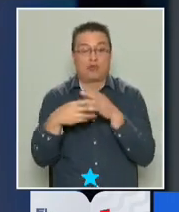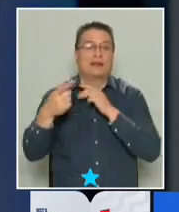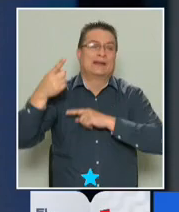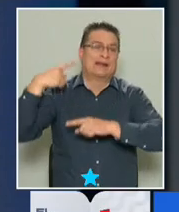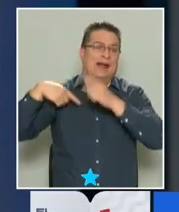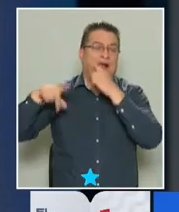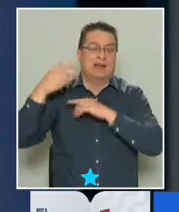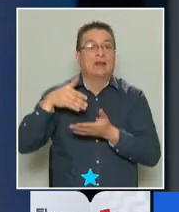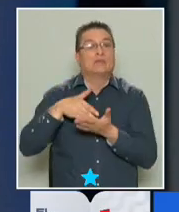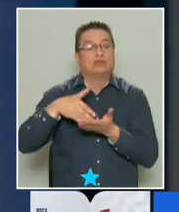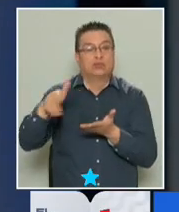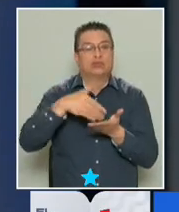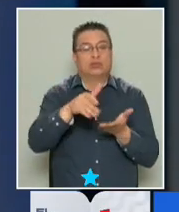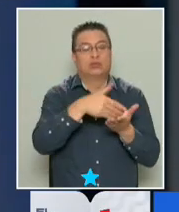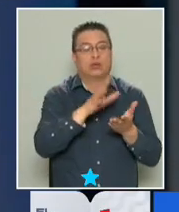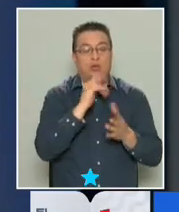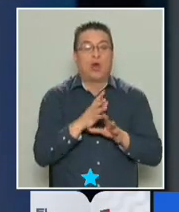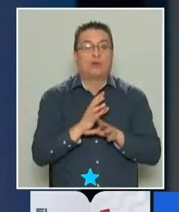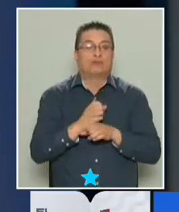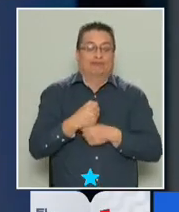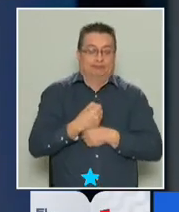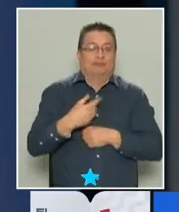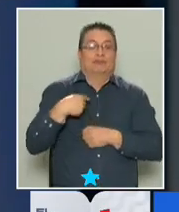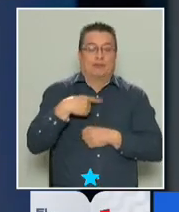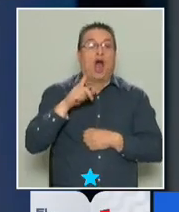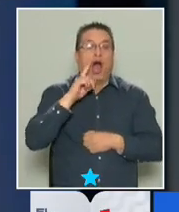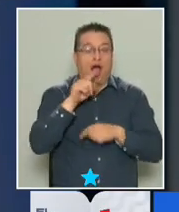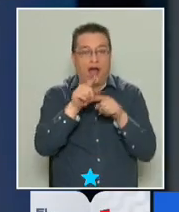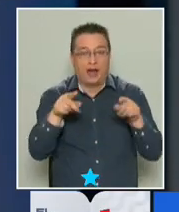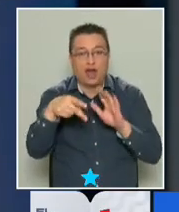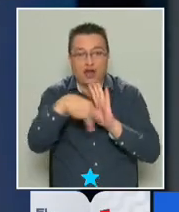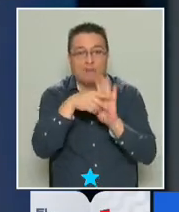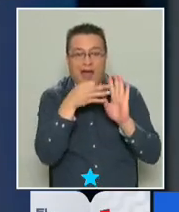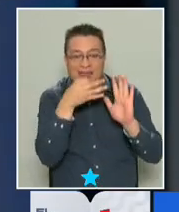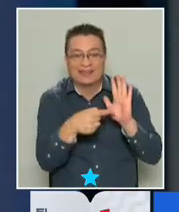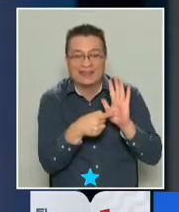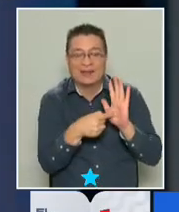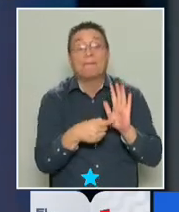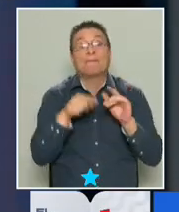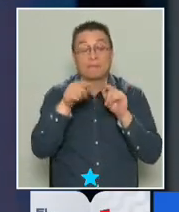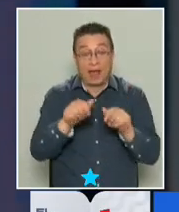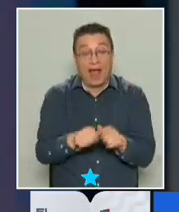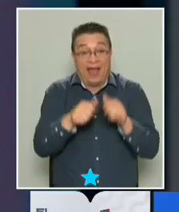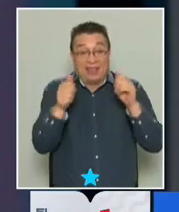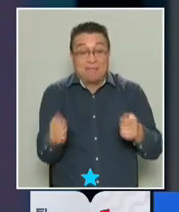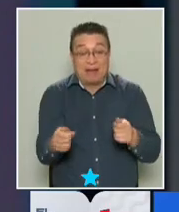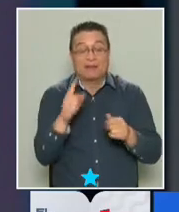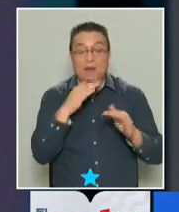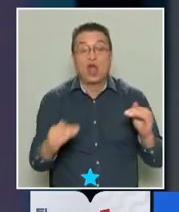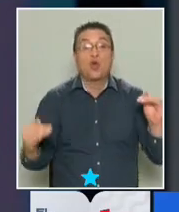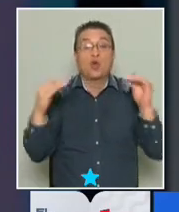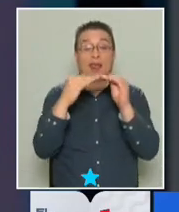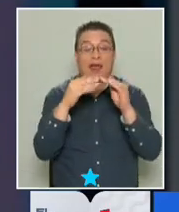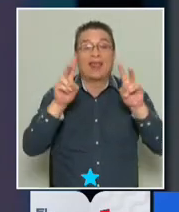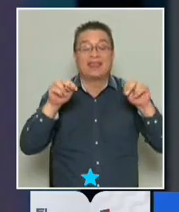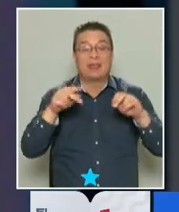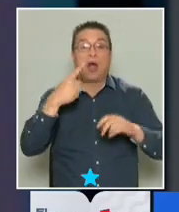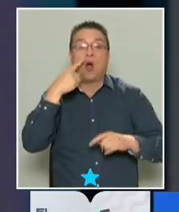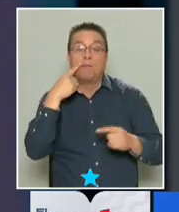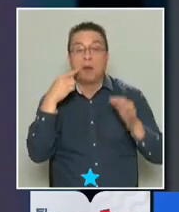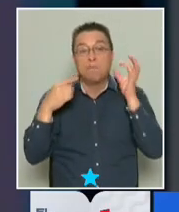han estado excluidos y oprimidos dice la norma pero además contempla una igualdad en materia de género